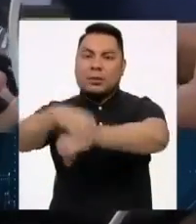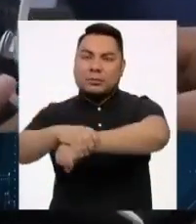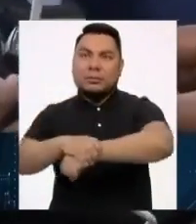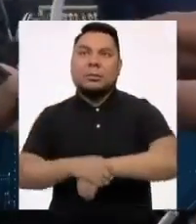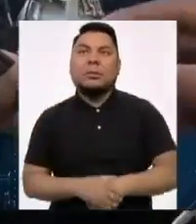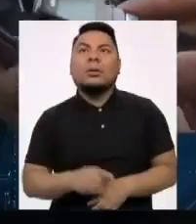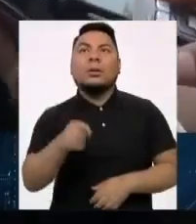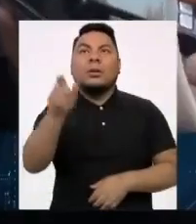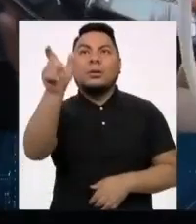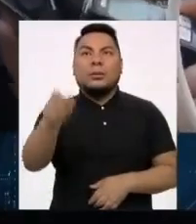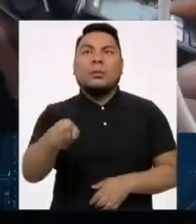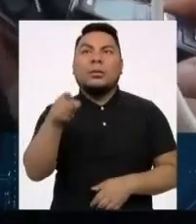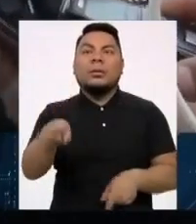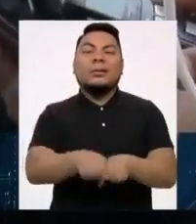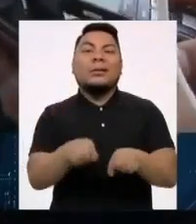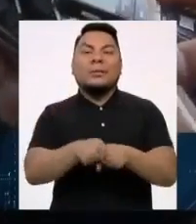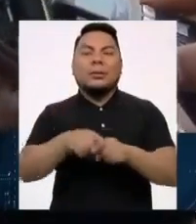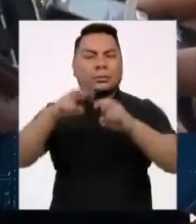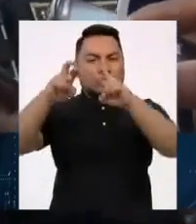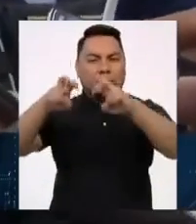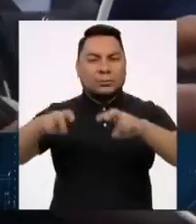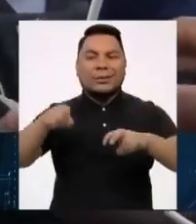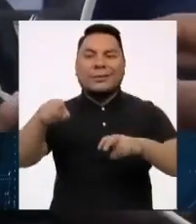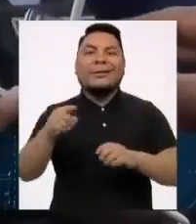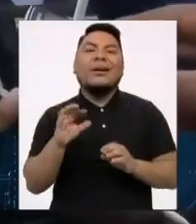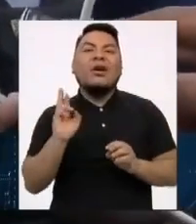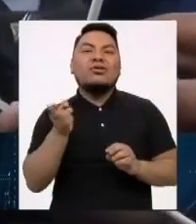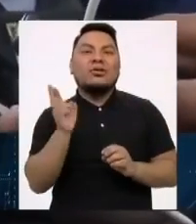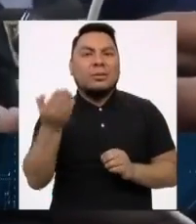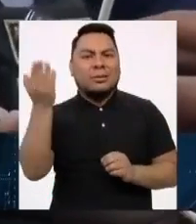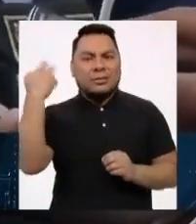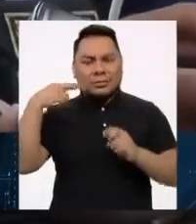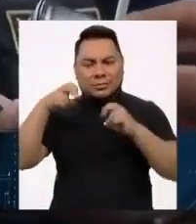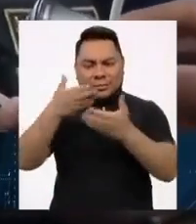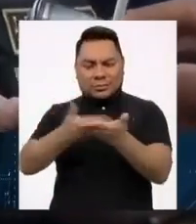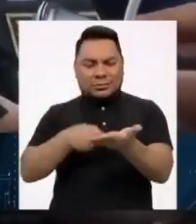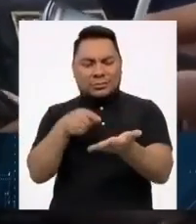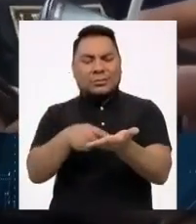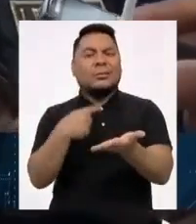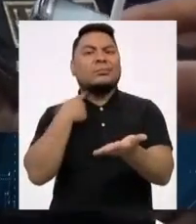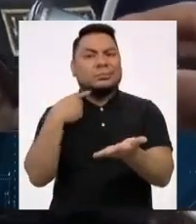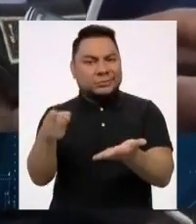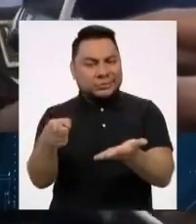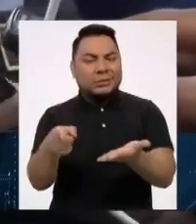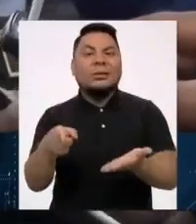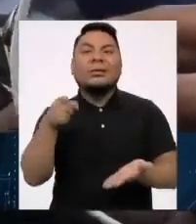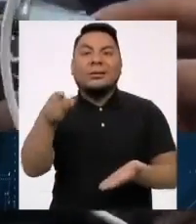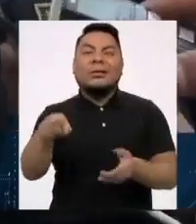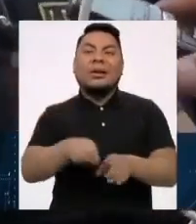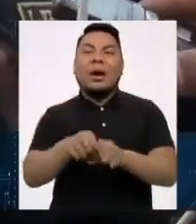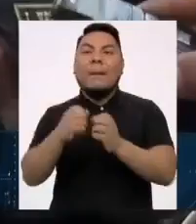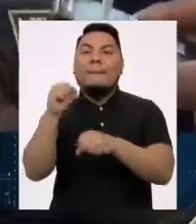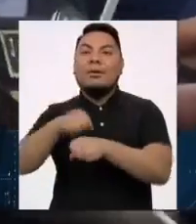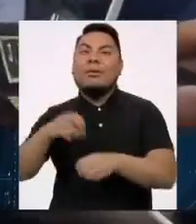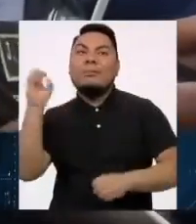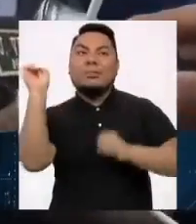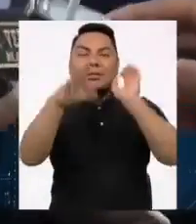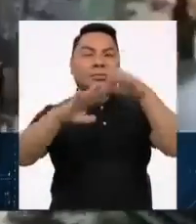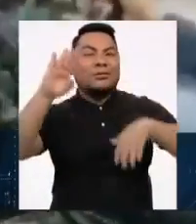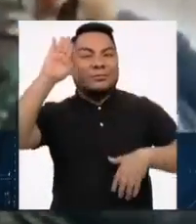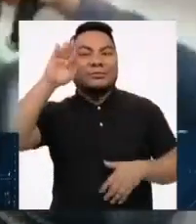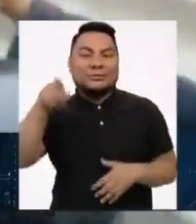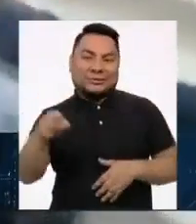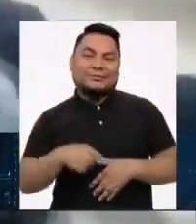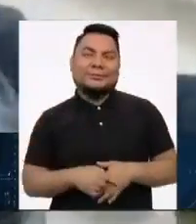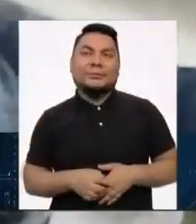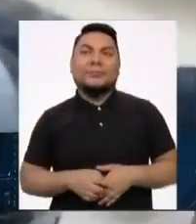una persona que registra antecedentes por robo, a quienes se les ha encontrado, se les ha incautado avellanas que venían siendo lanzadas al personal policial en el momento de la